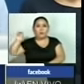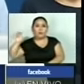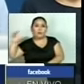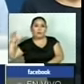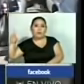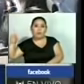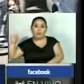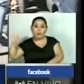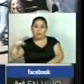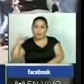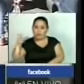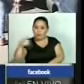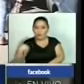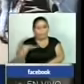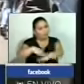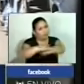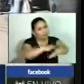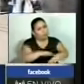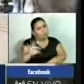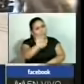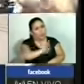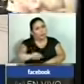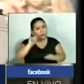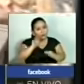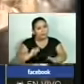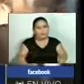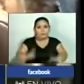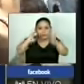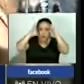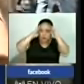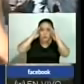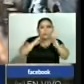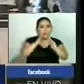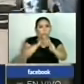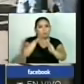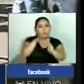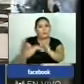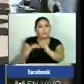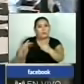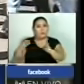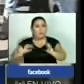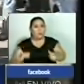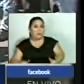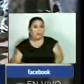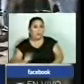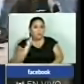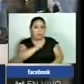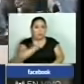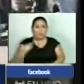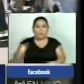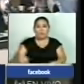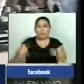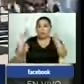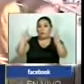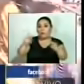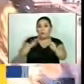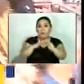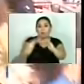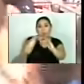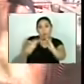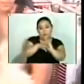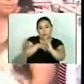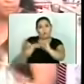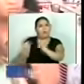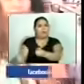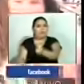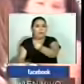la población obedezca de la mejor manera posible las medidas que implementa el gobierno en torno a la cuarentena,